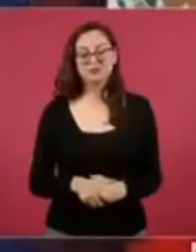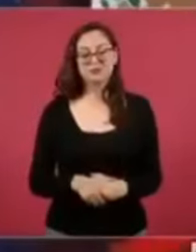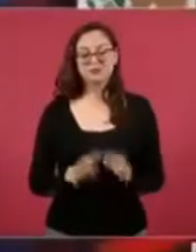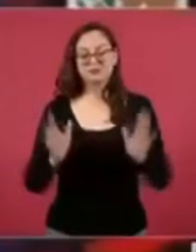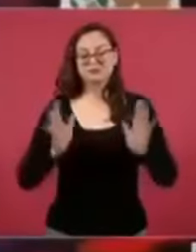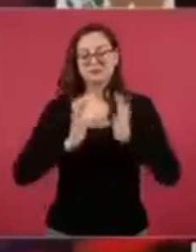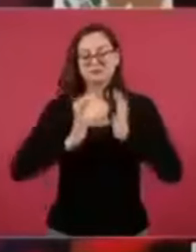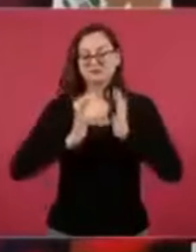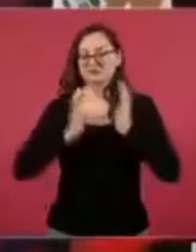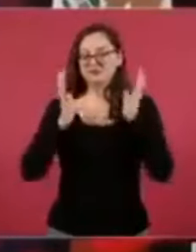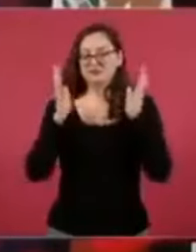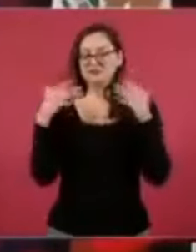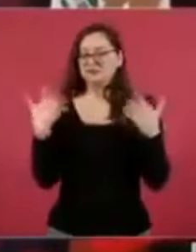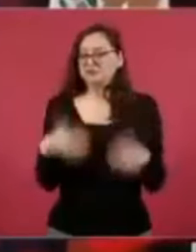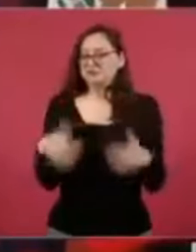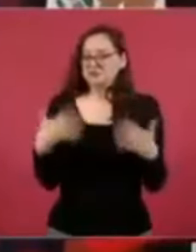excepcionales, ¿no?